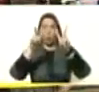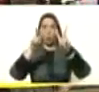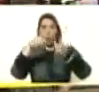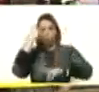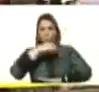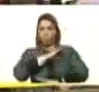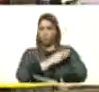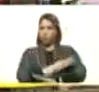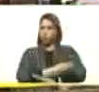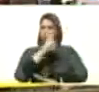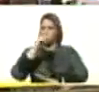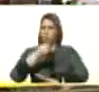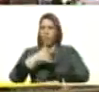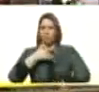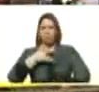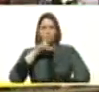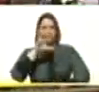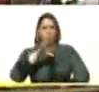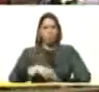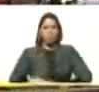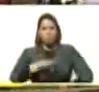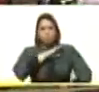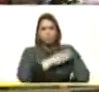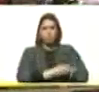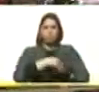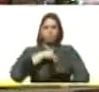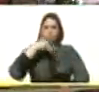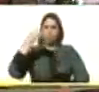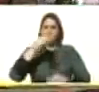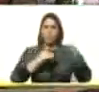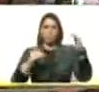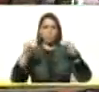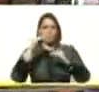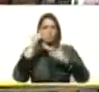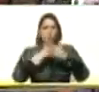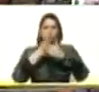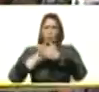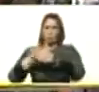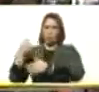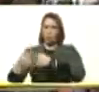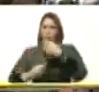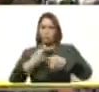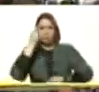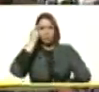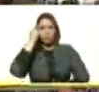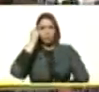coraje, el patriotismo, la fuerza espiritual y moral, en la lucha diaria.